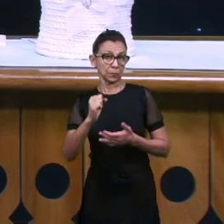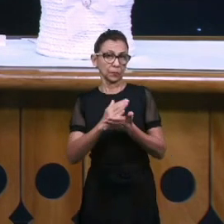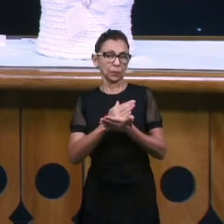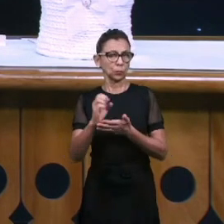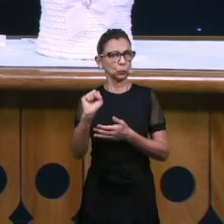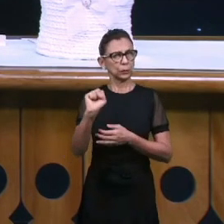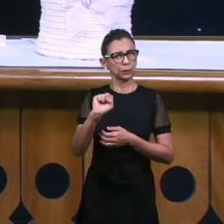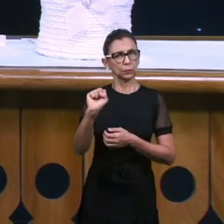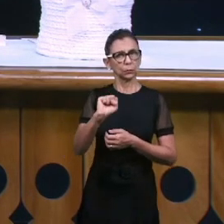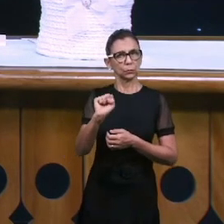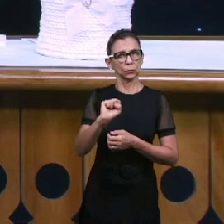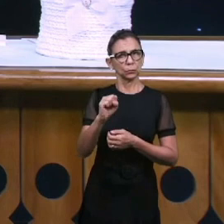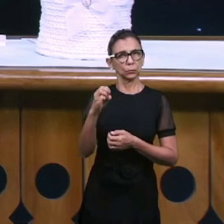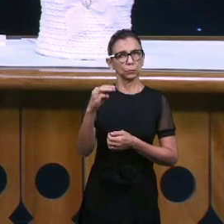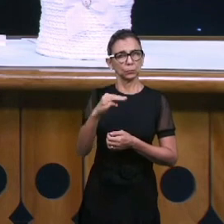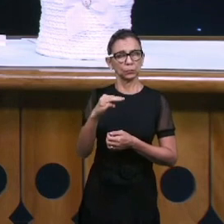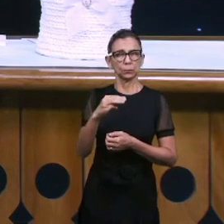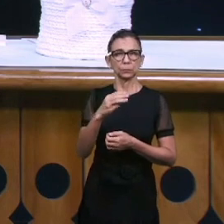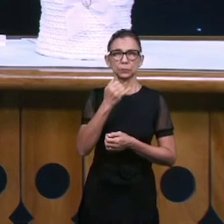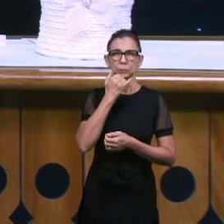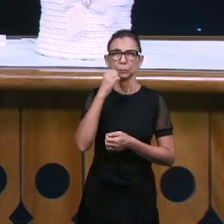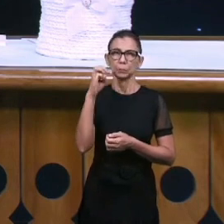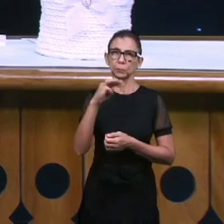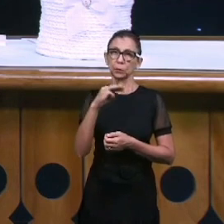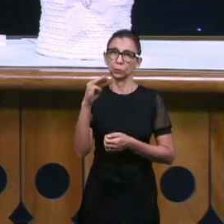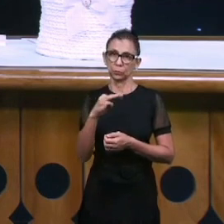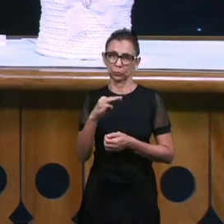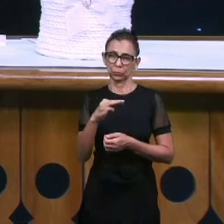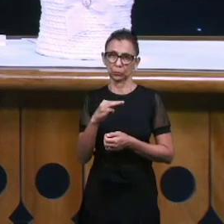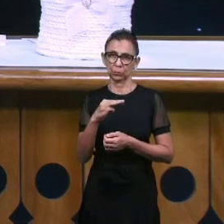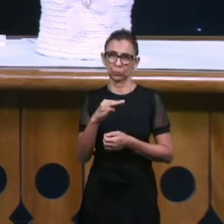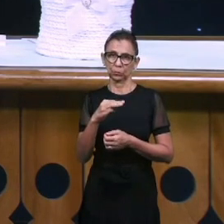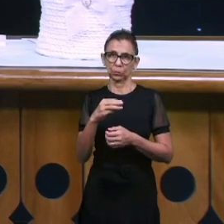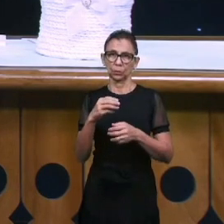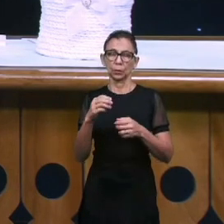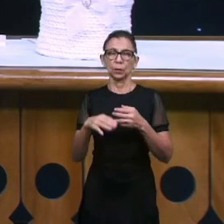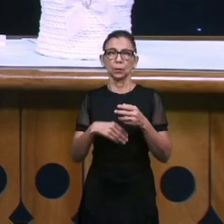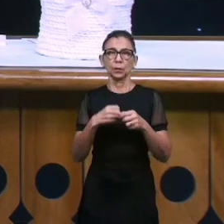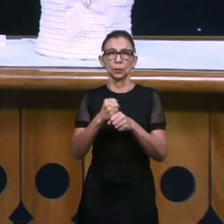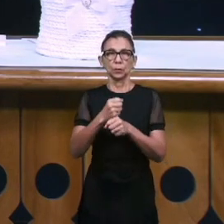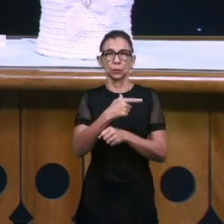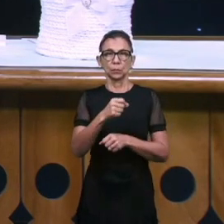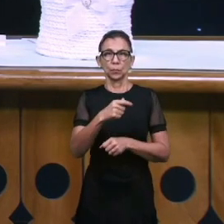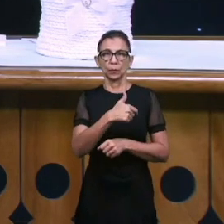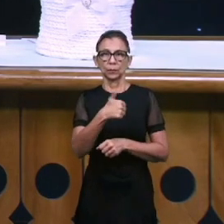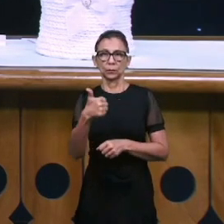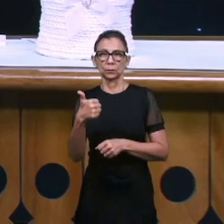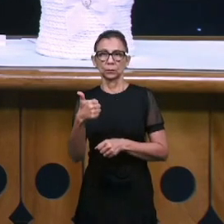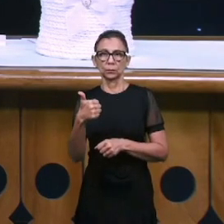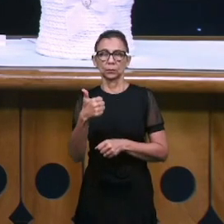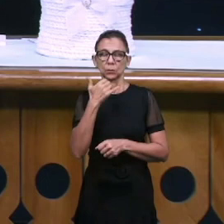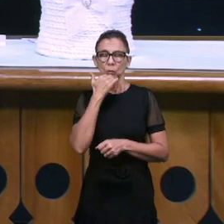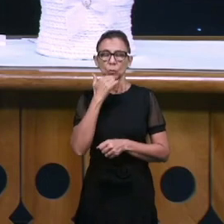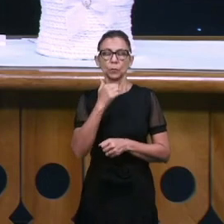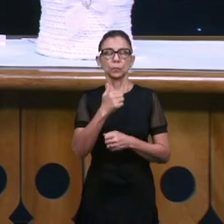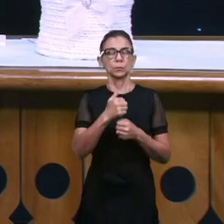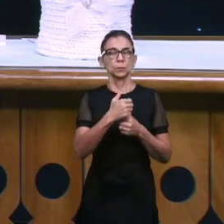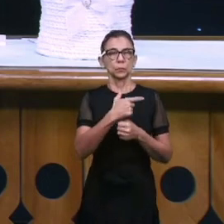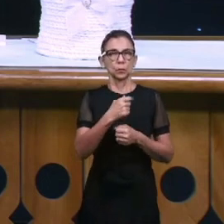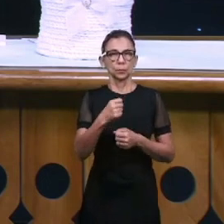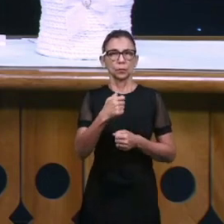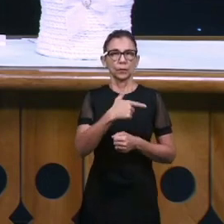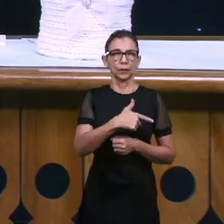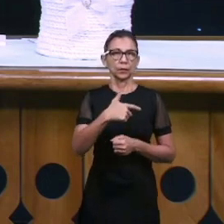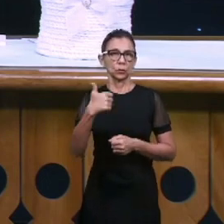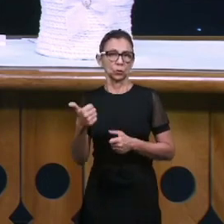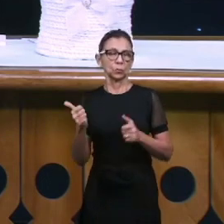Algunos segundos, algunos minutos podemos decir, para ya terminar este año. Nuestro deseo es que ahora la